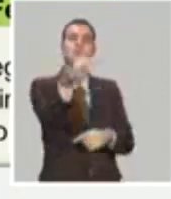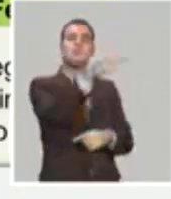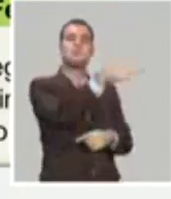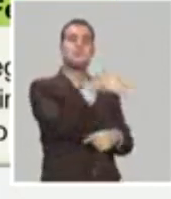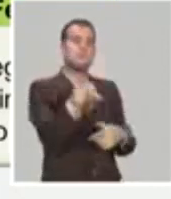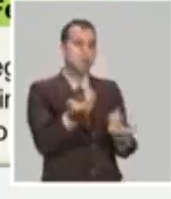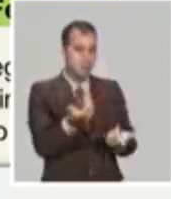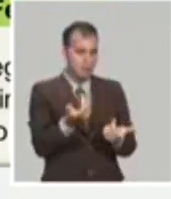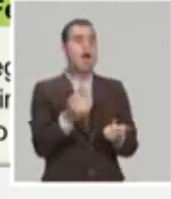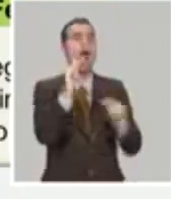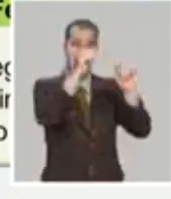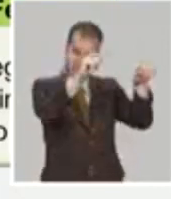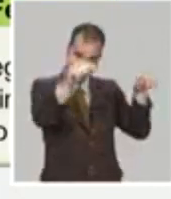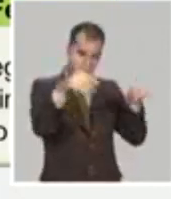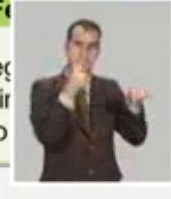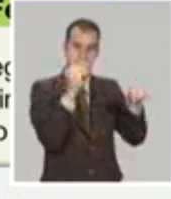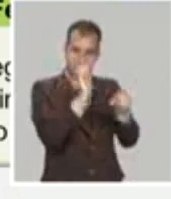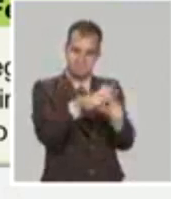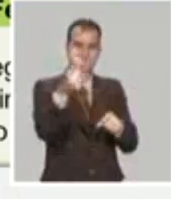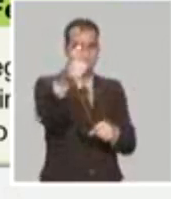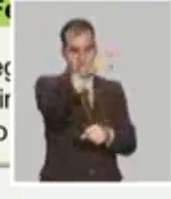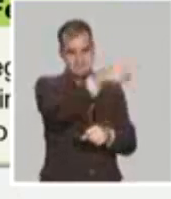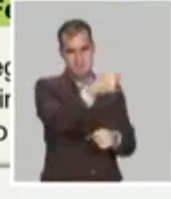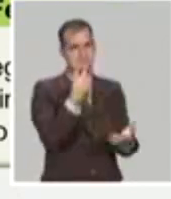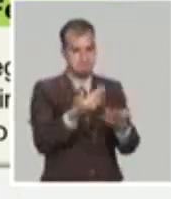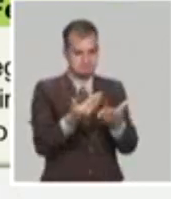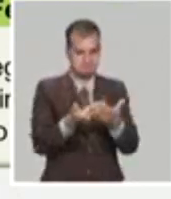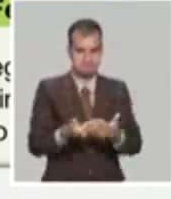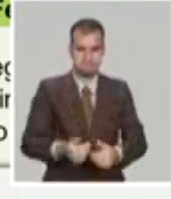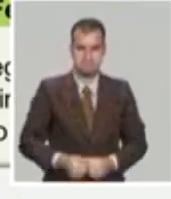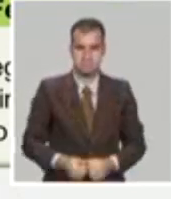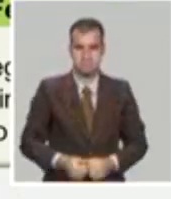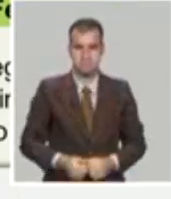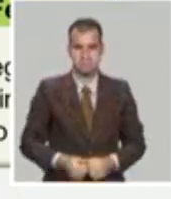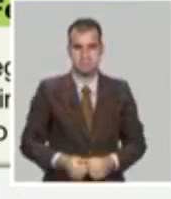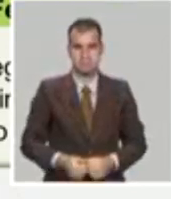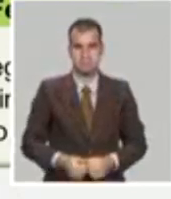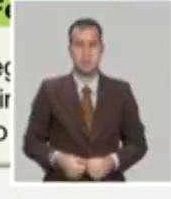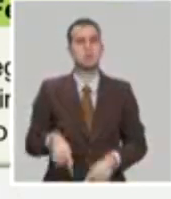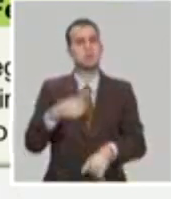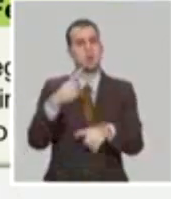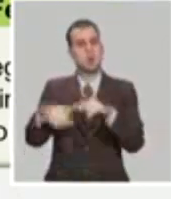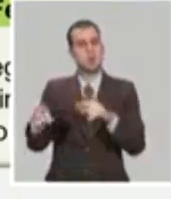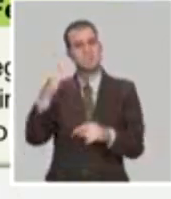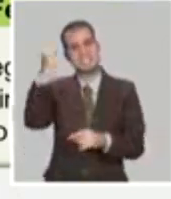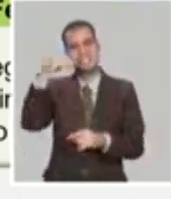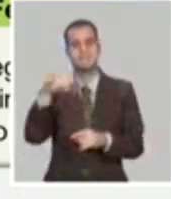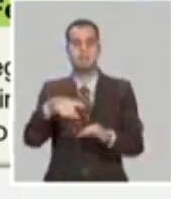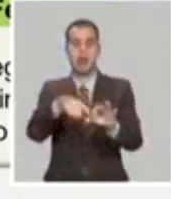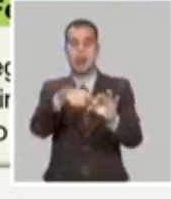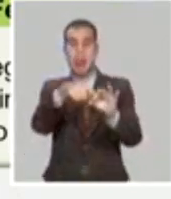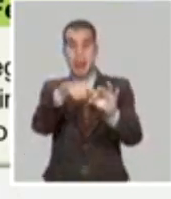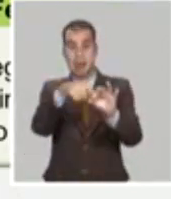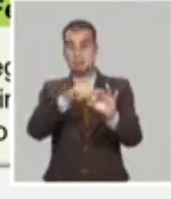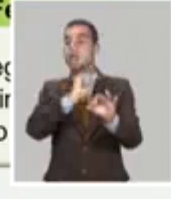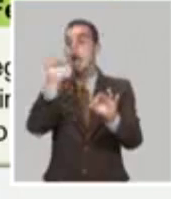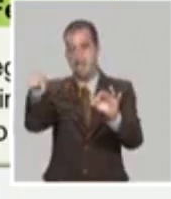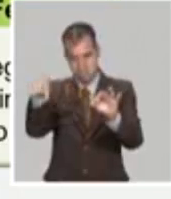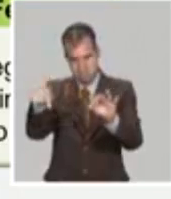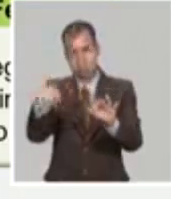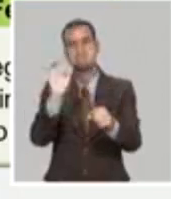en el resto de los municipios de Santiago de Cuba. Lo vamos a hacer en la Isla de la Juventud. Yo creo que proteger la Isla de la Juventud por lo que